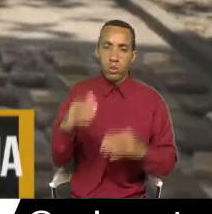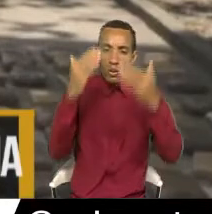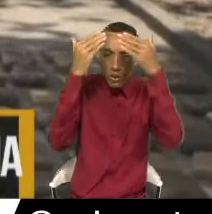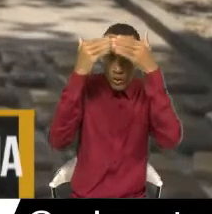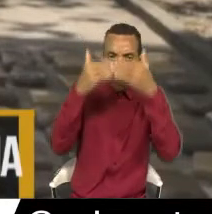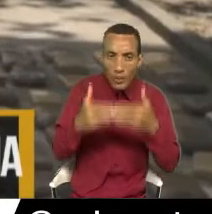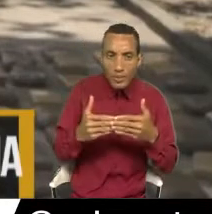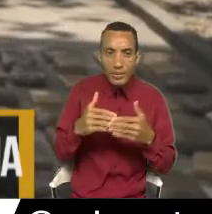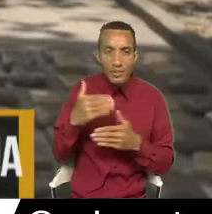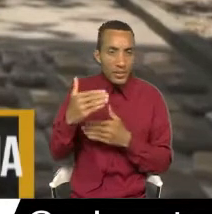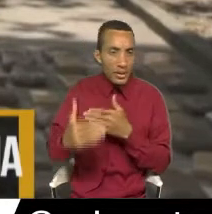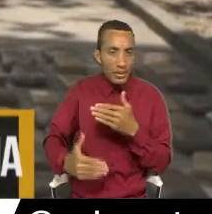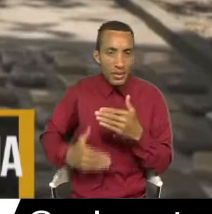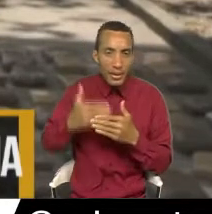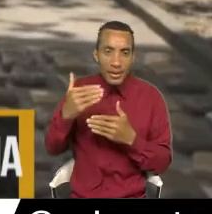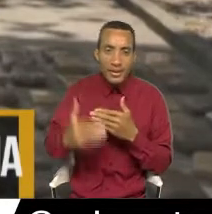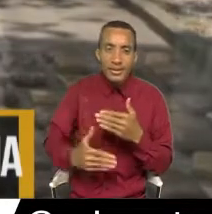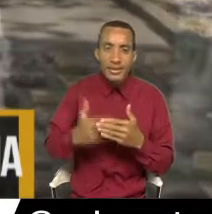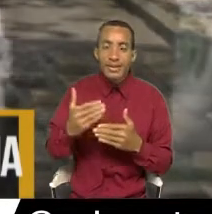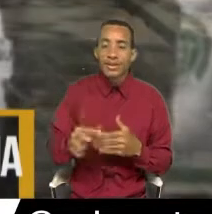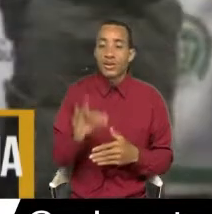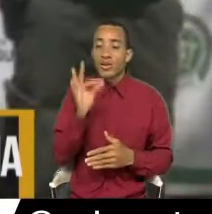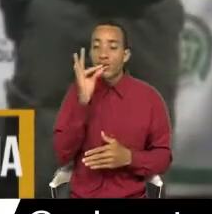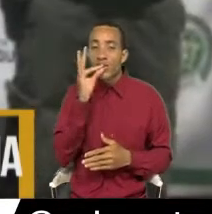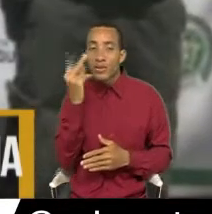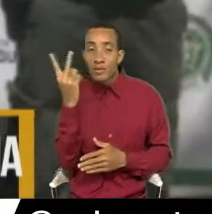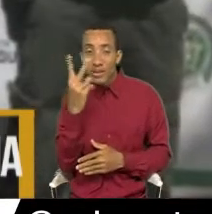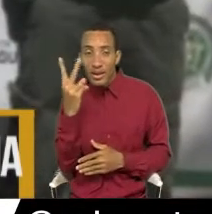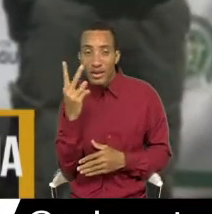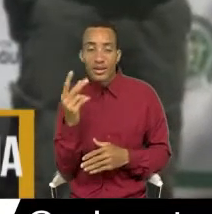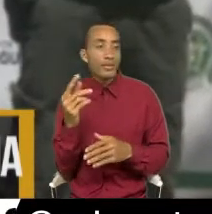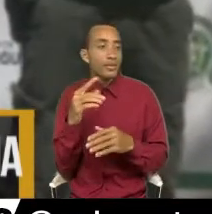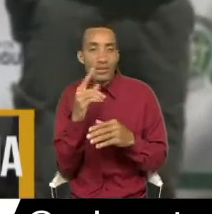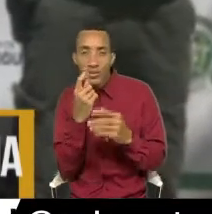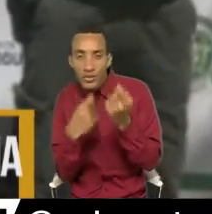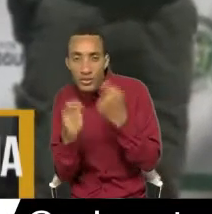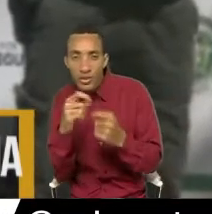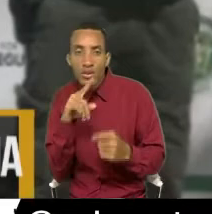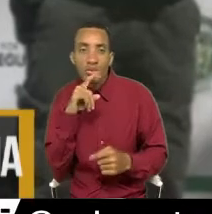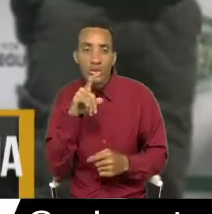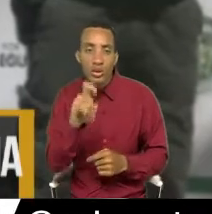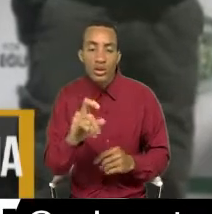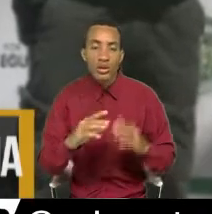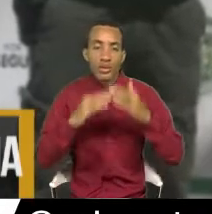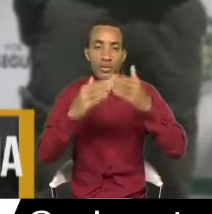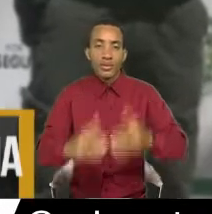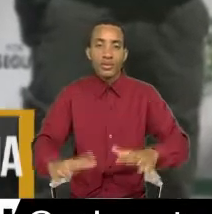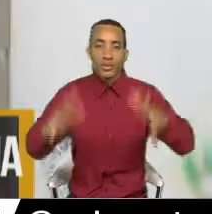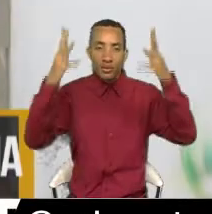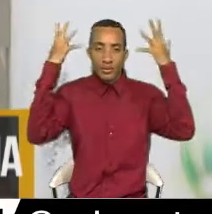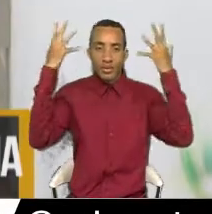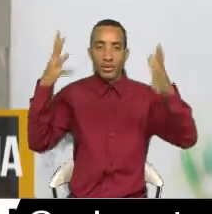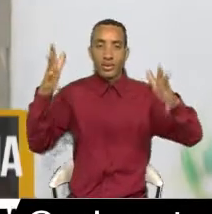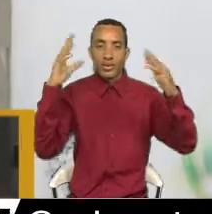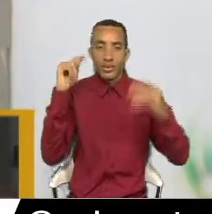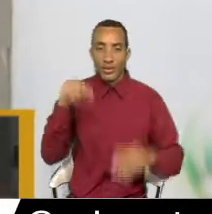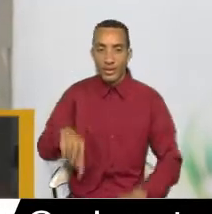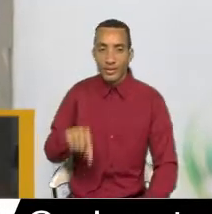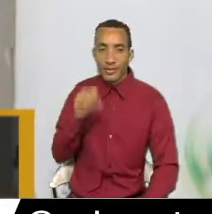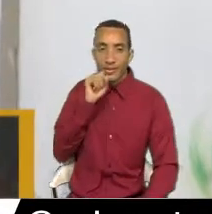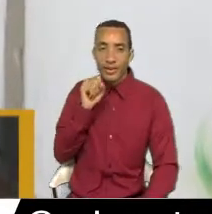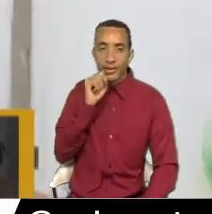de la canasta familiar. La marihuana, según el oficial, iba a ser distribuida en Bucaramanga, Puerto Wilches y Barranca Bermeja. ¿Cómo